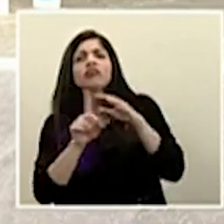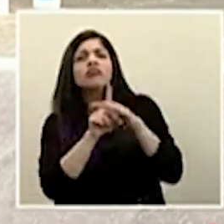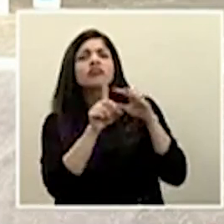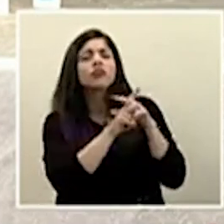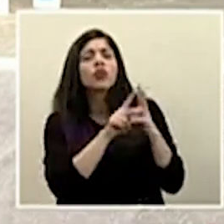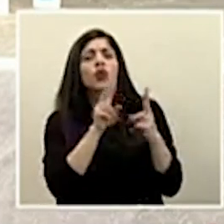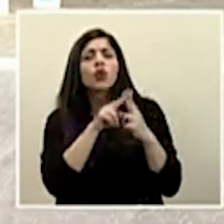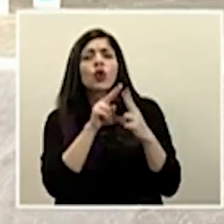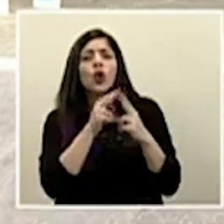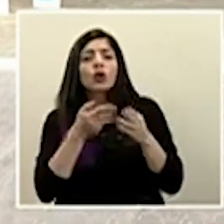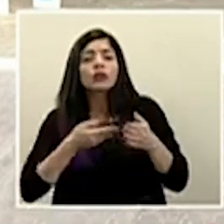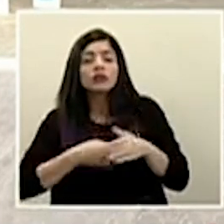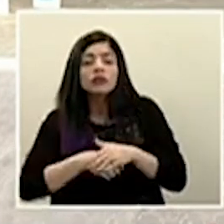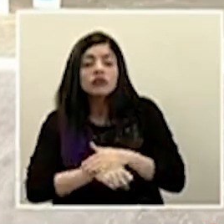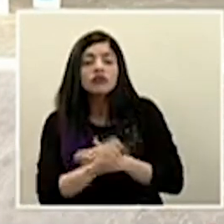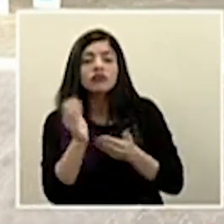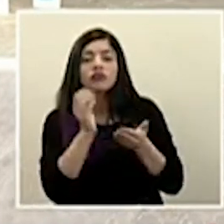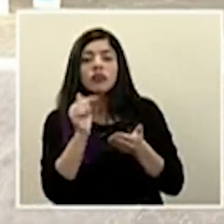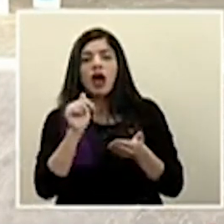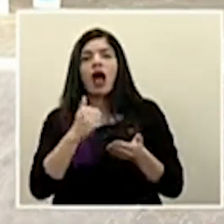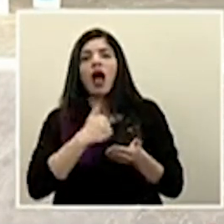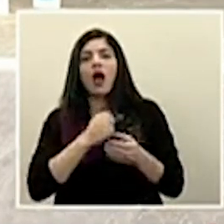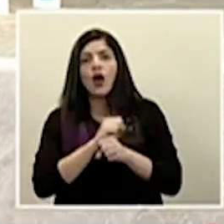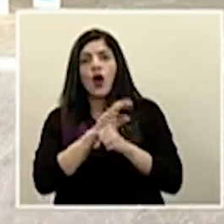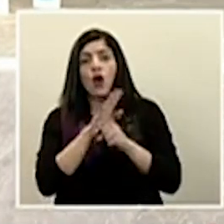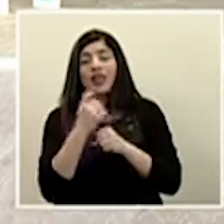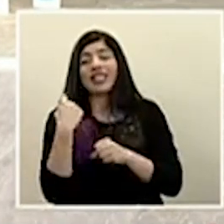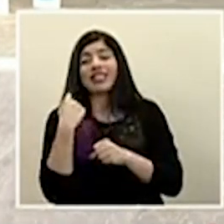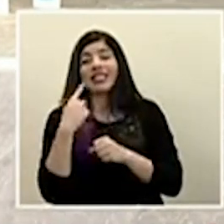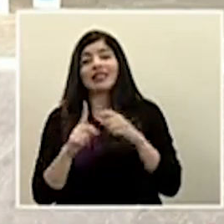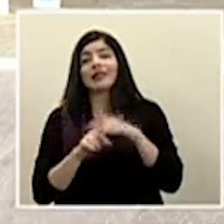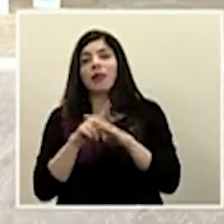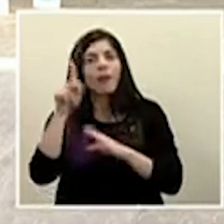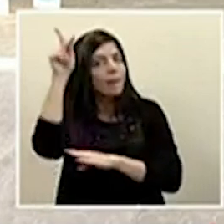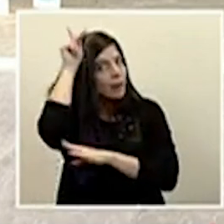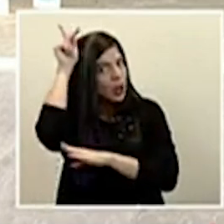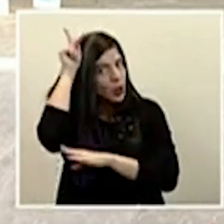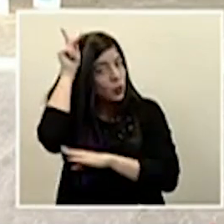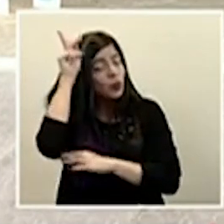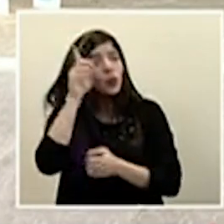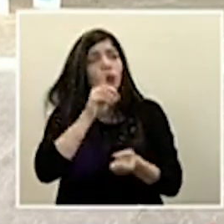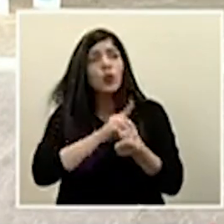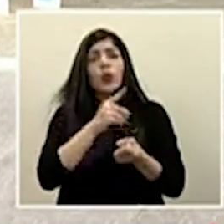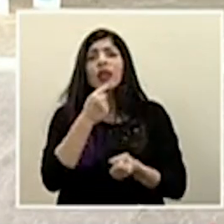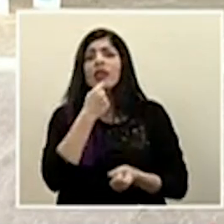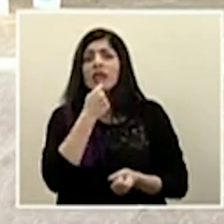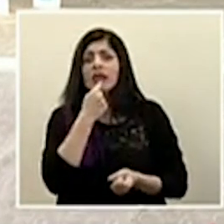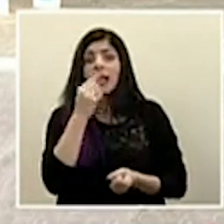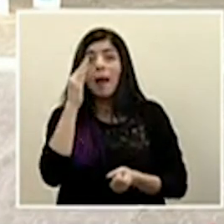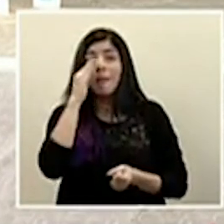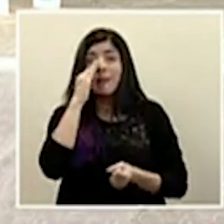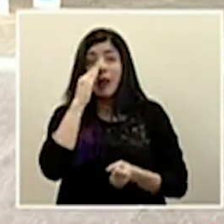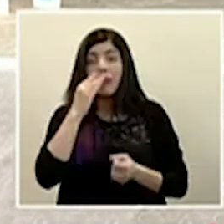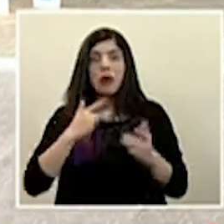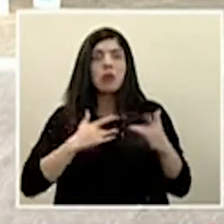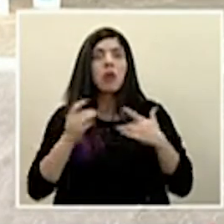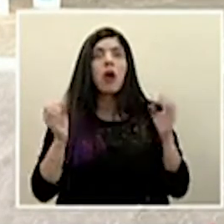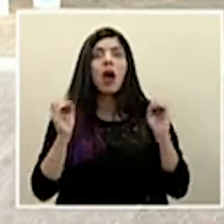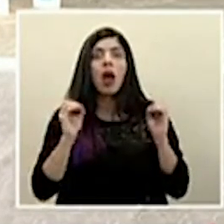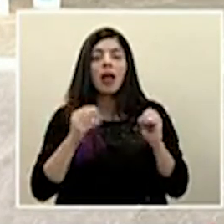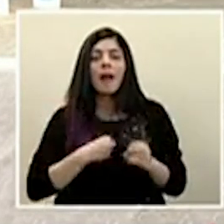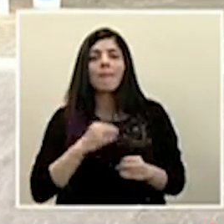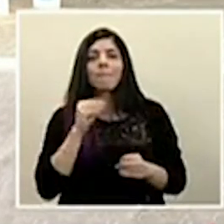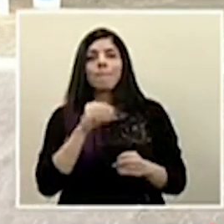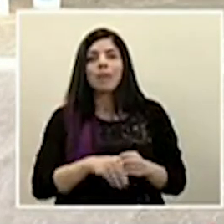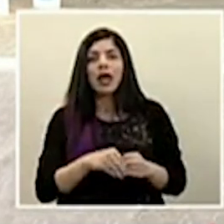casos de neonatos con COVID-19. El caso más reciente fue en Perú. Los médicos indican que su madre asintomática lo contagió